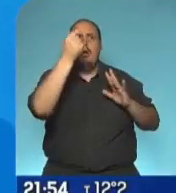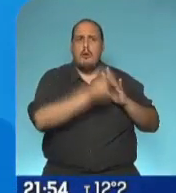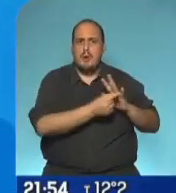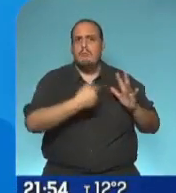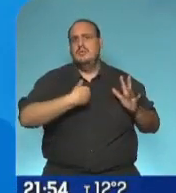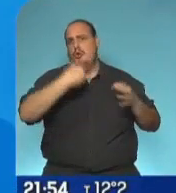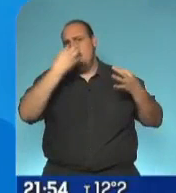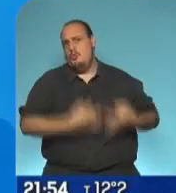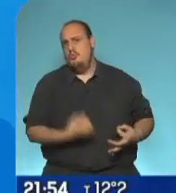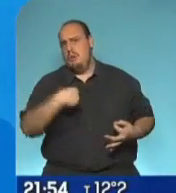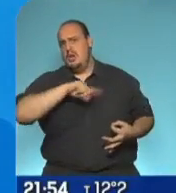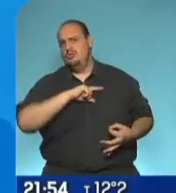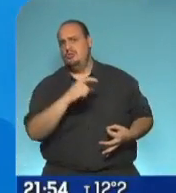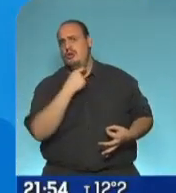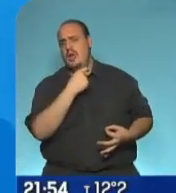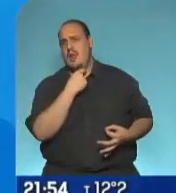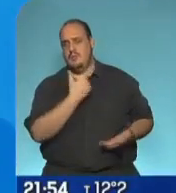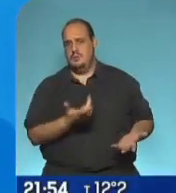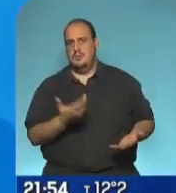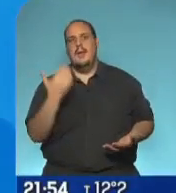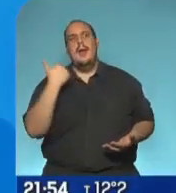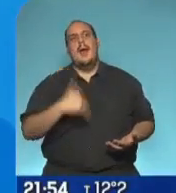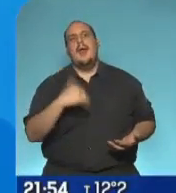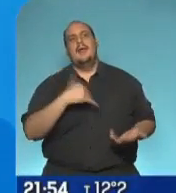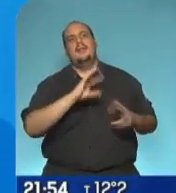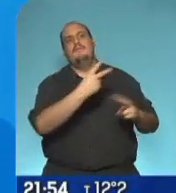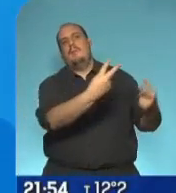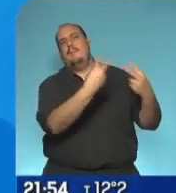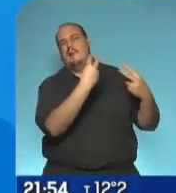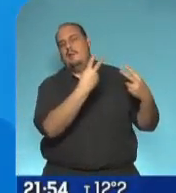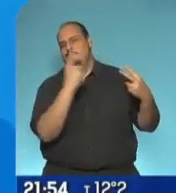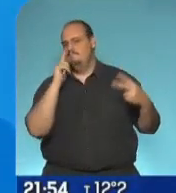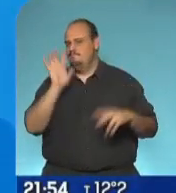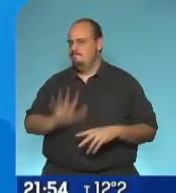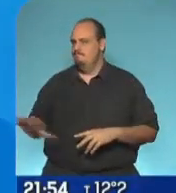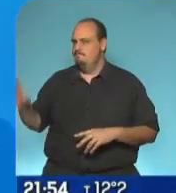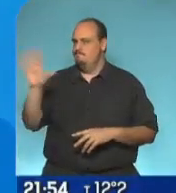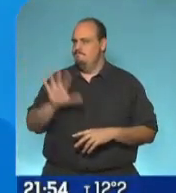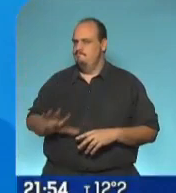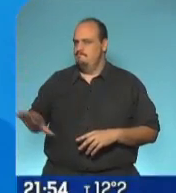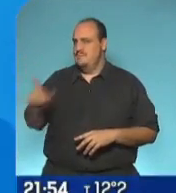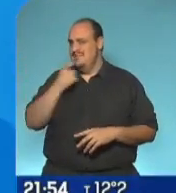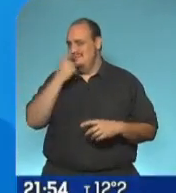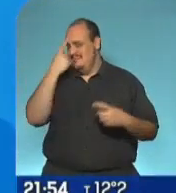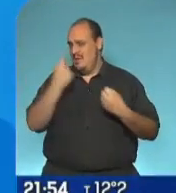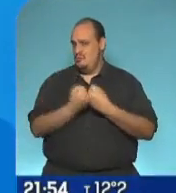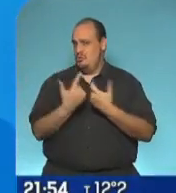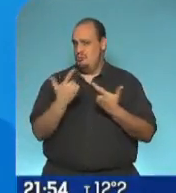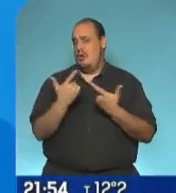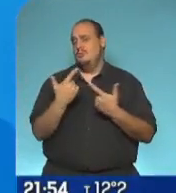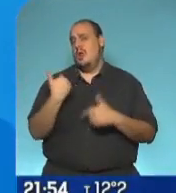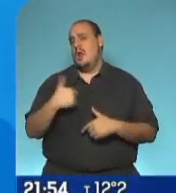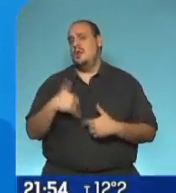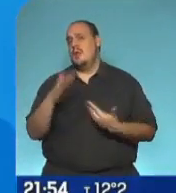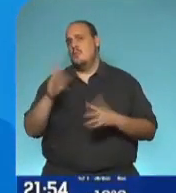que Argentina, frente a la mirada extranjera, no tiene una muy buena posición. Recordemos que si no se llegara a concretar este acuerdo, Argentina podría entrar